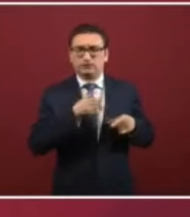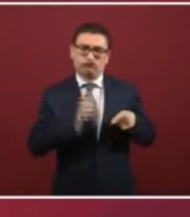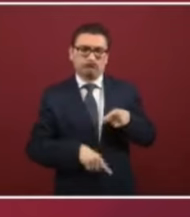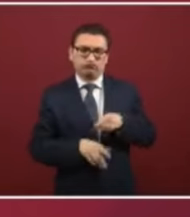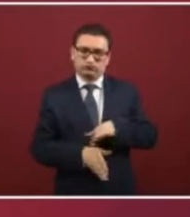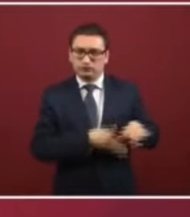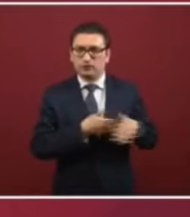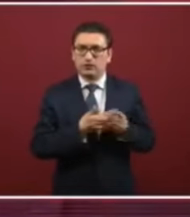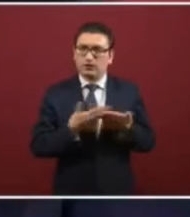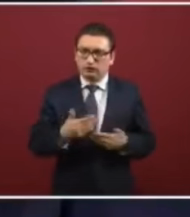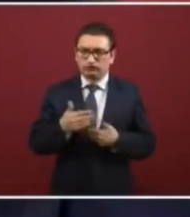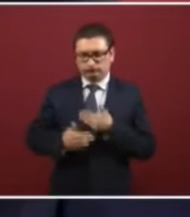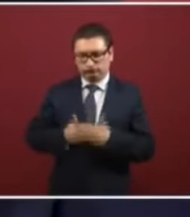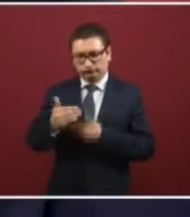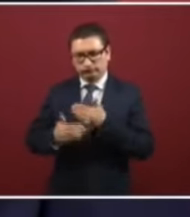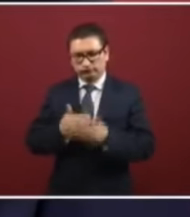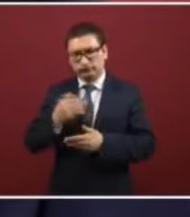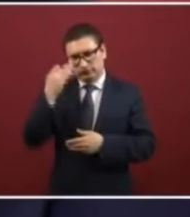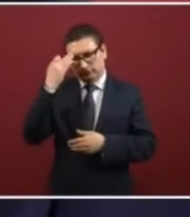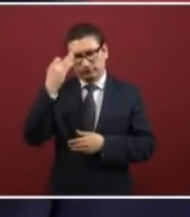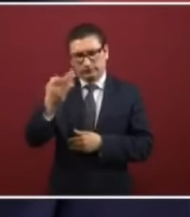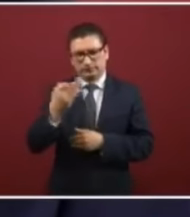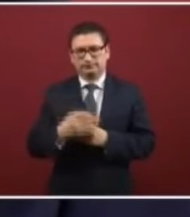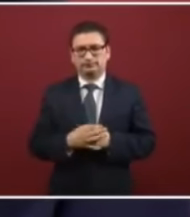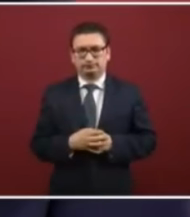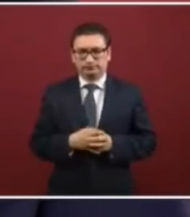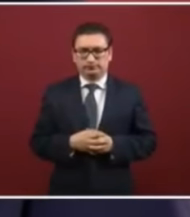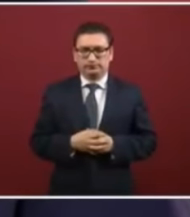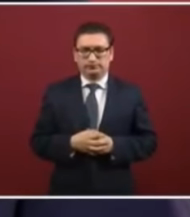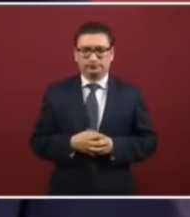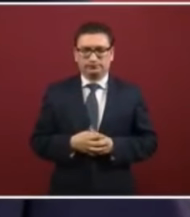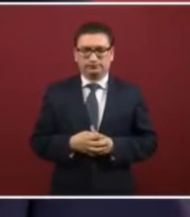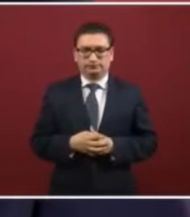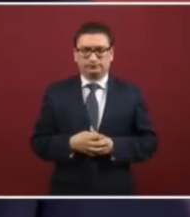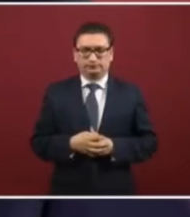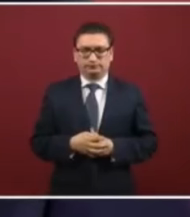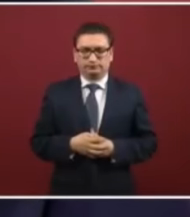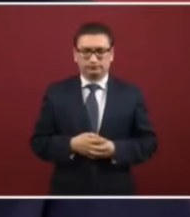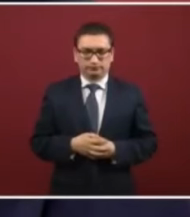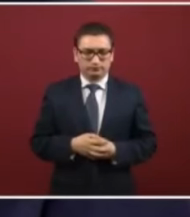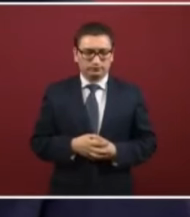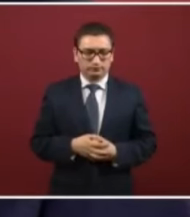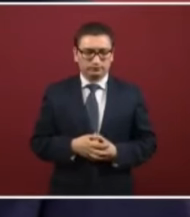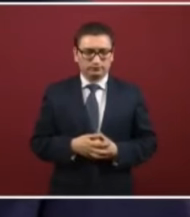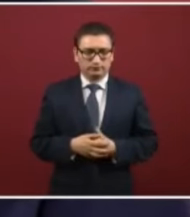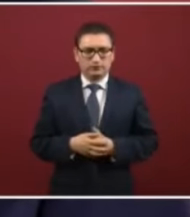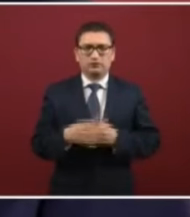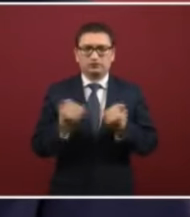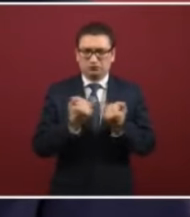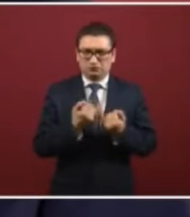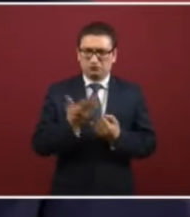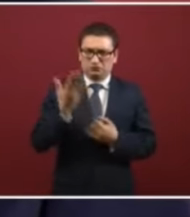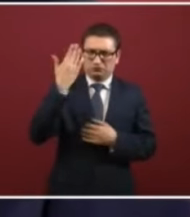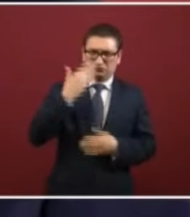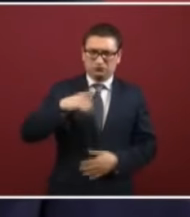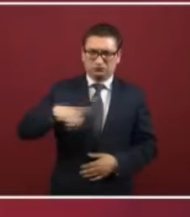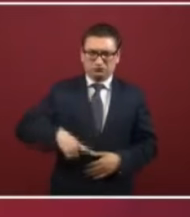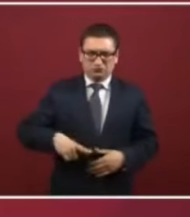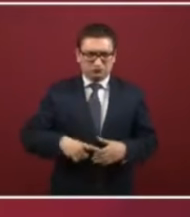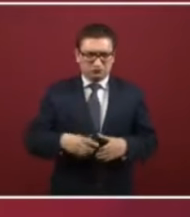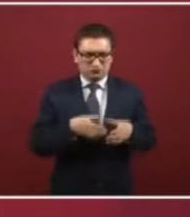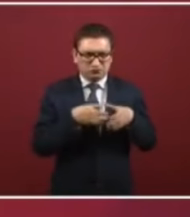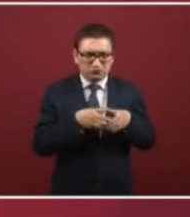Luego, la intermediación, salía muchísimo dinero a